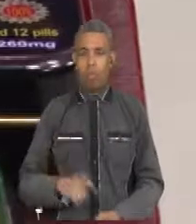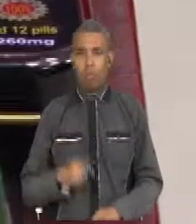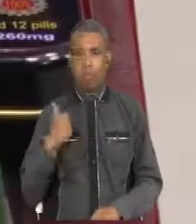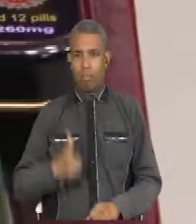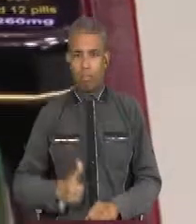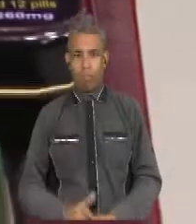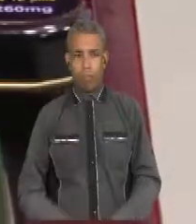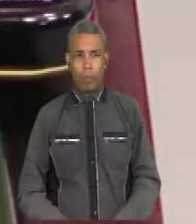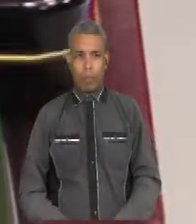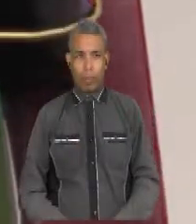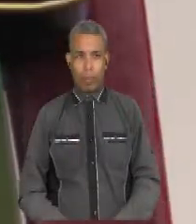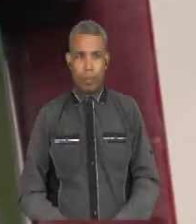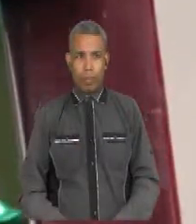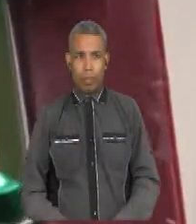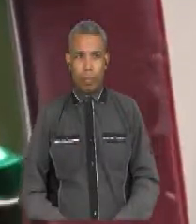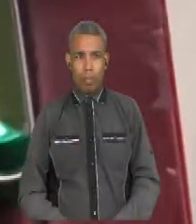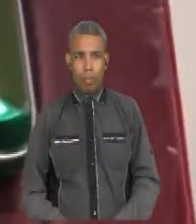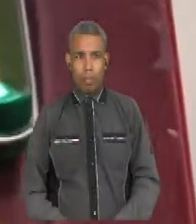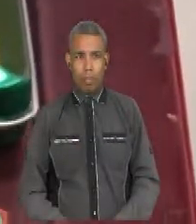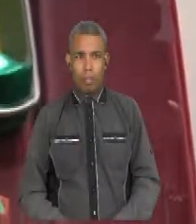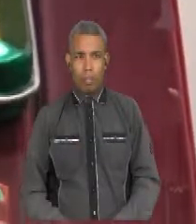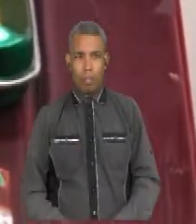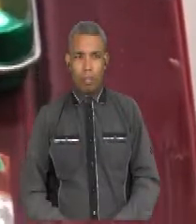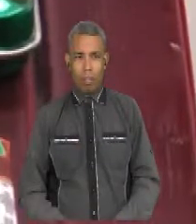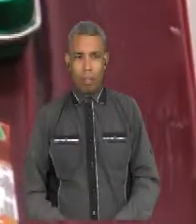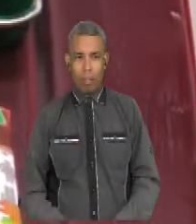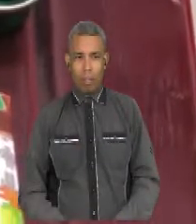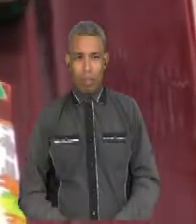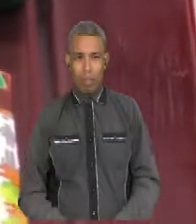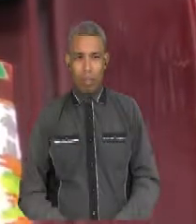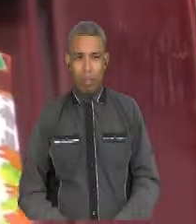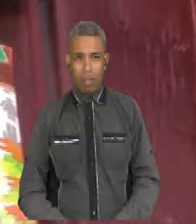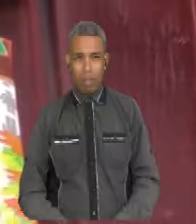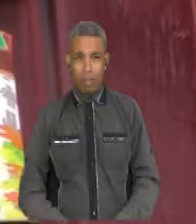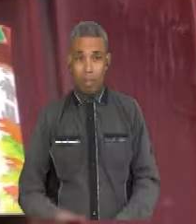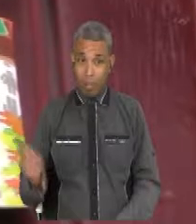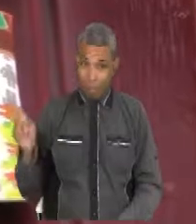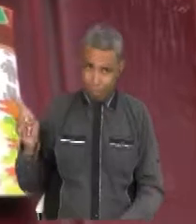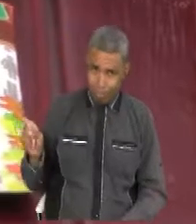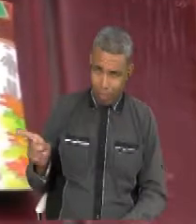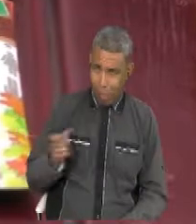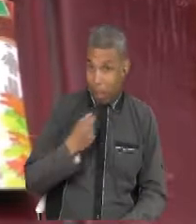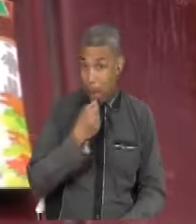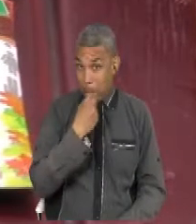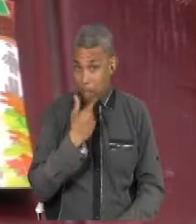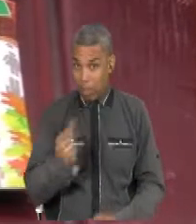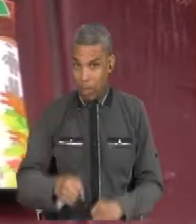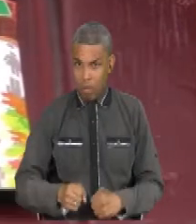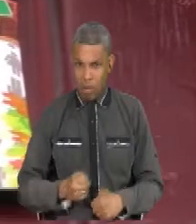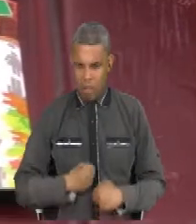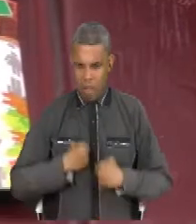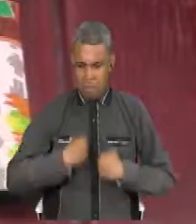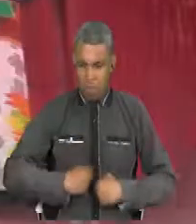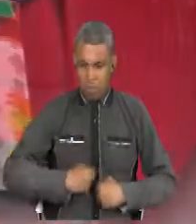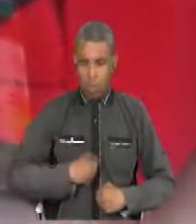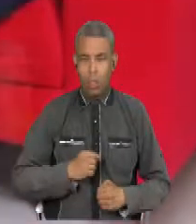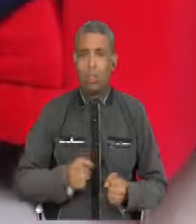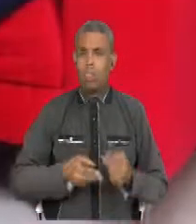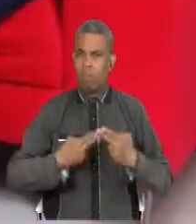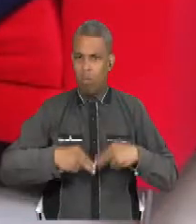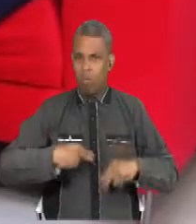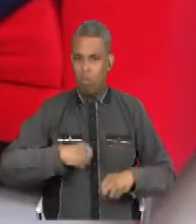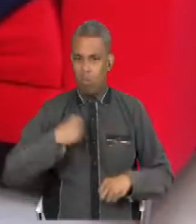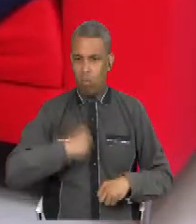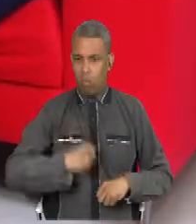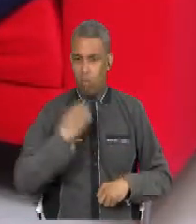al sildenafil o a las pastillas que venden en las farmacias, que estas sí generan pues riesgo para la salud, porque aceleran que el